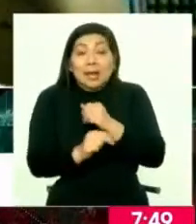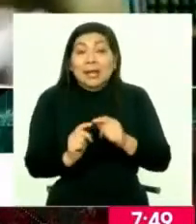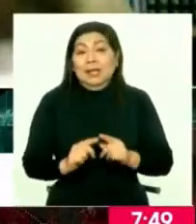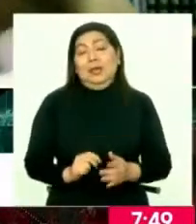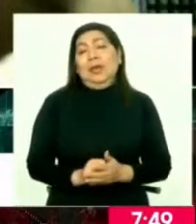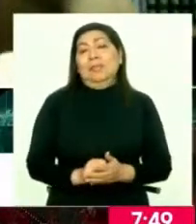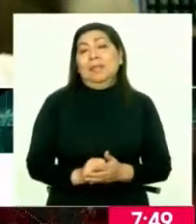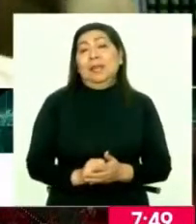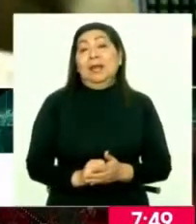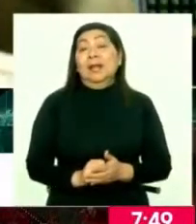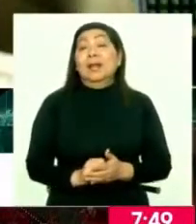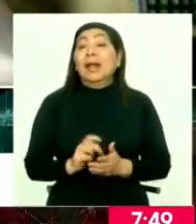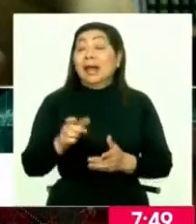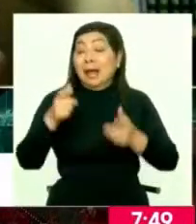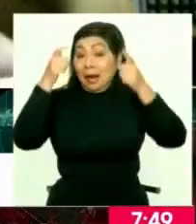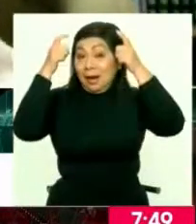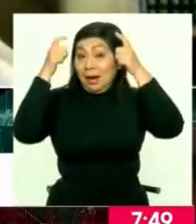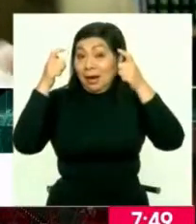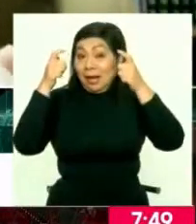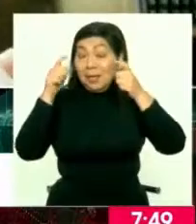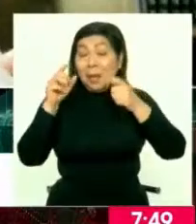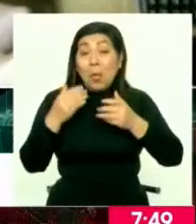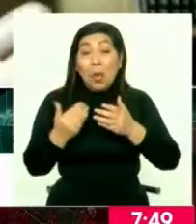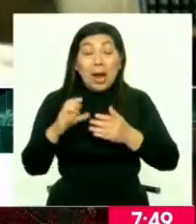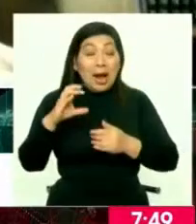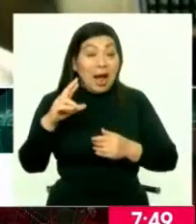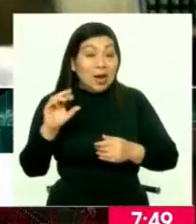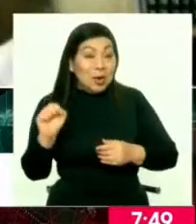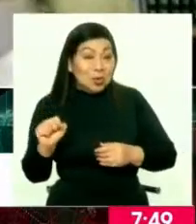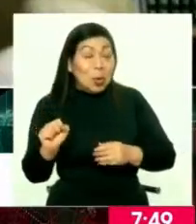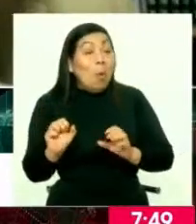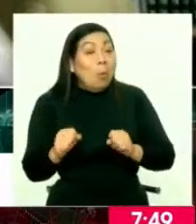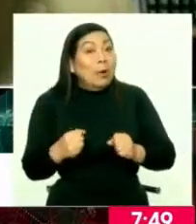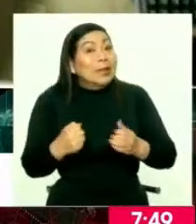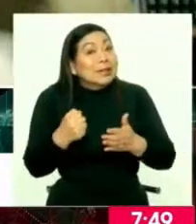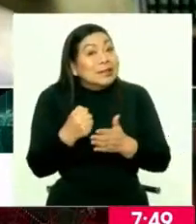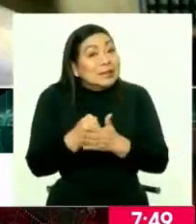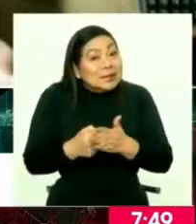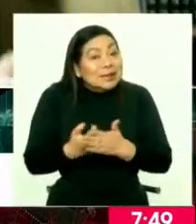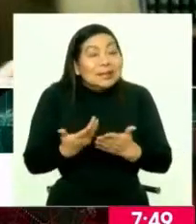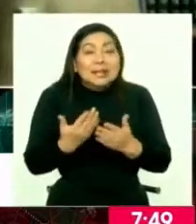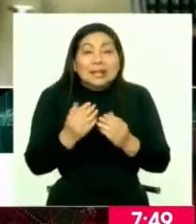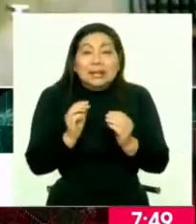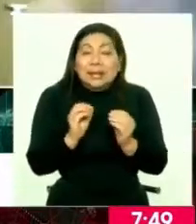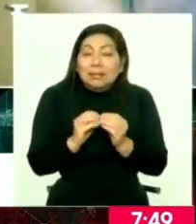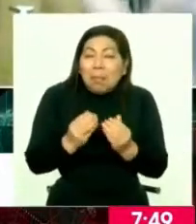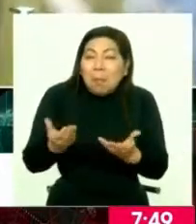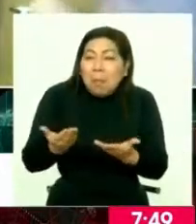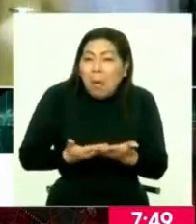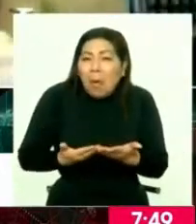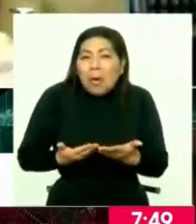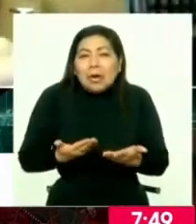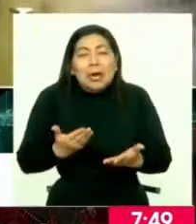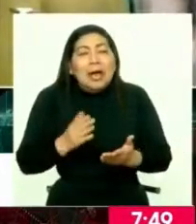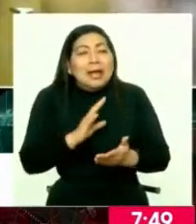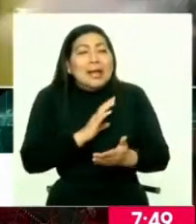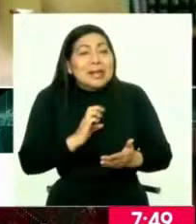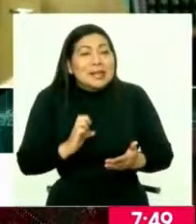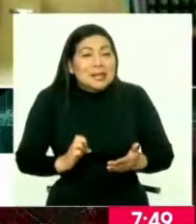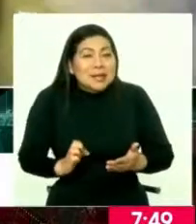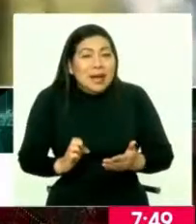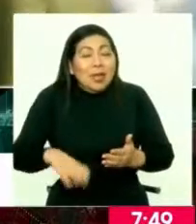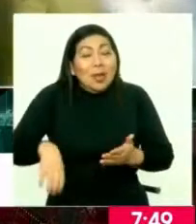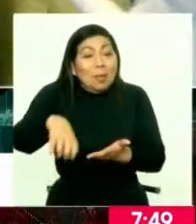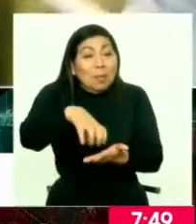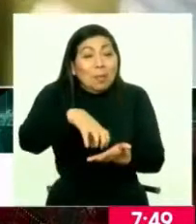Entonces, Carlos III va a tener que lidiar fino ahí porque puede haber resistencia, puede tener poca popularidad, o algunos estados, la